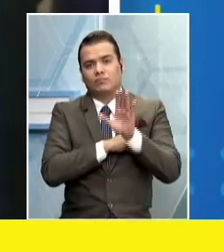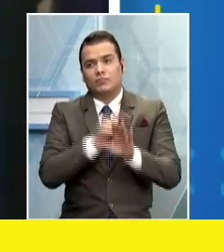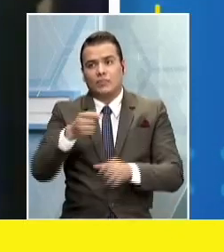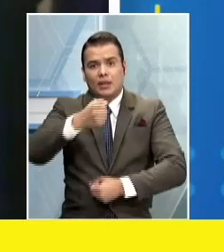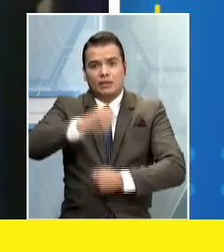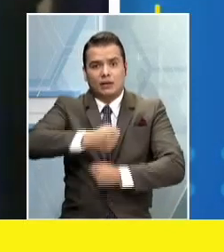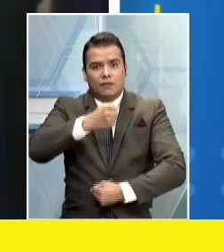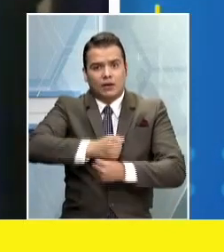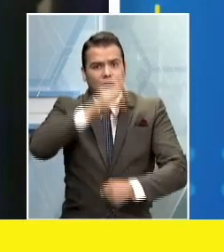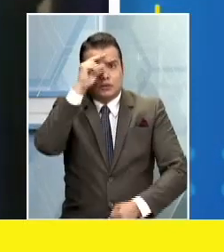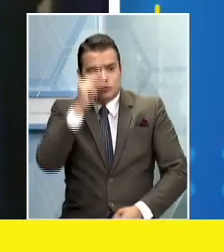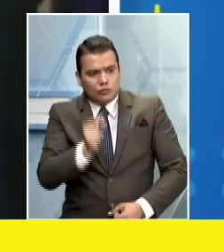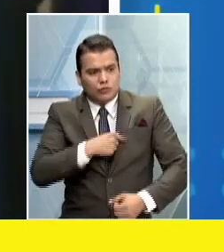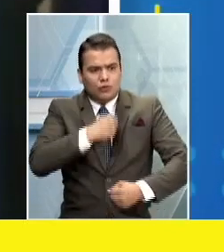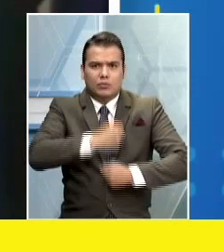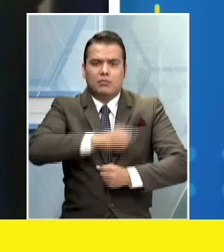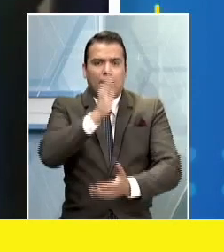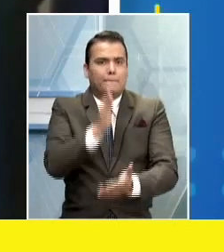cumplimiento del deber,